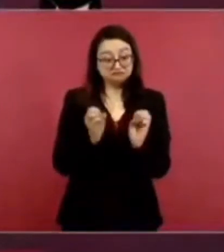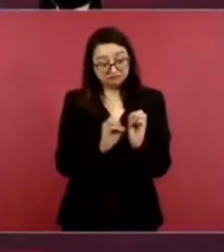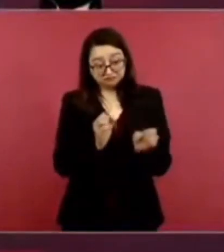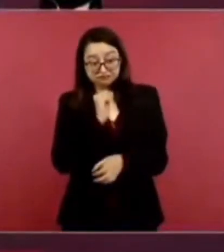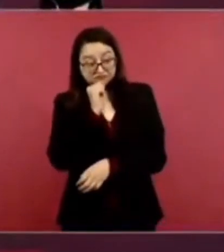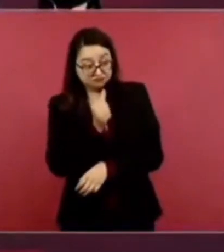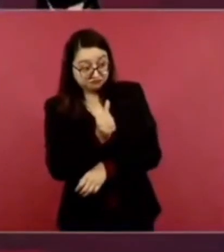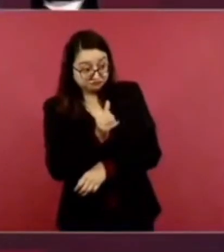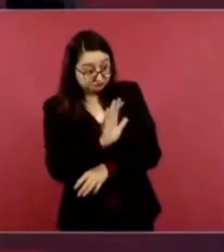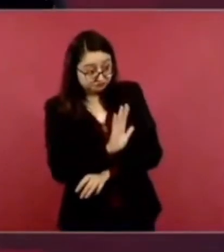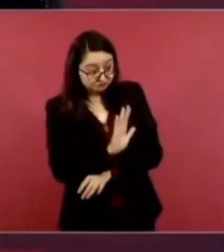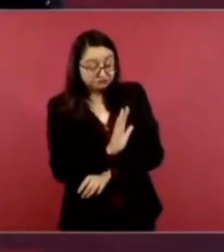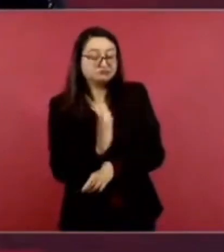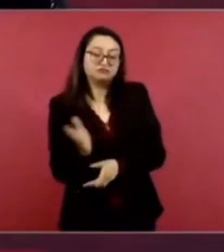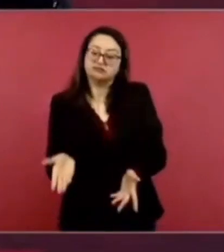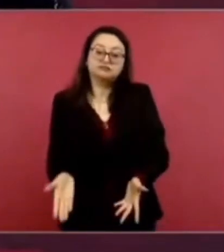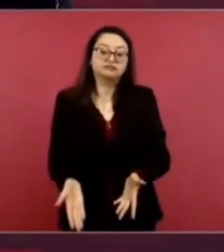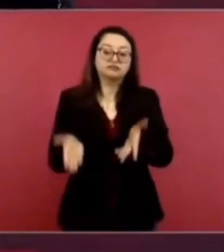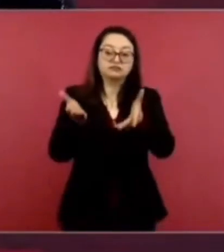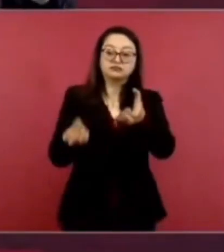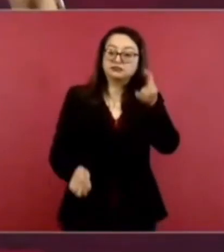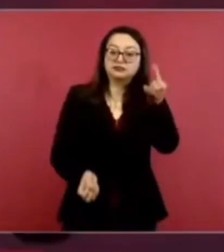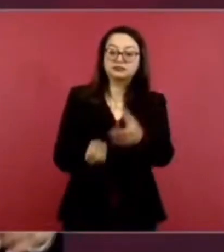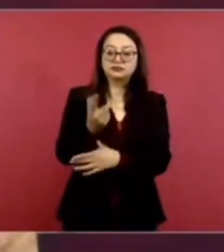libertad a